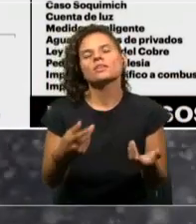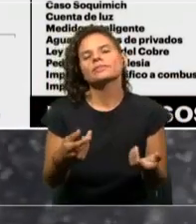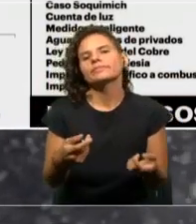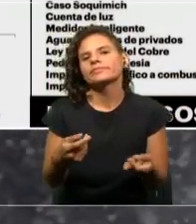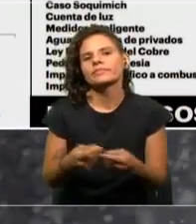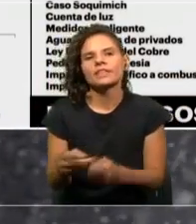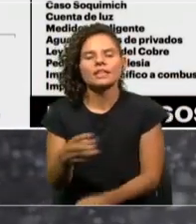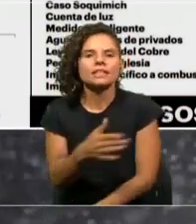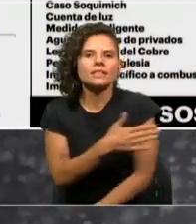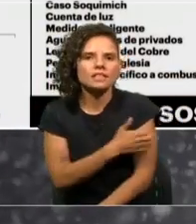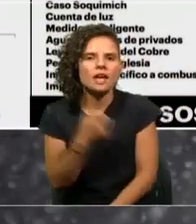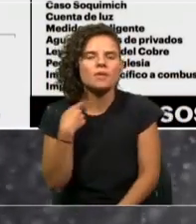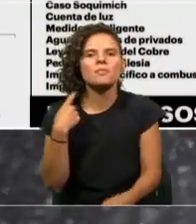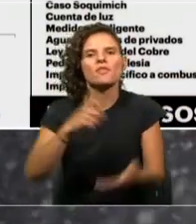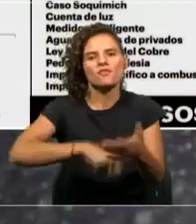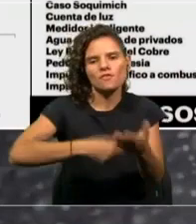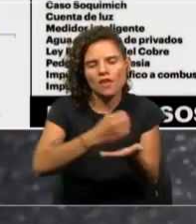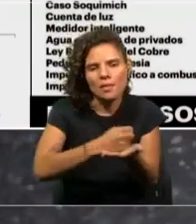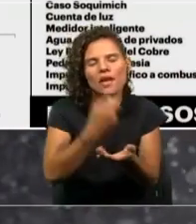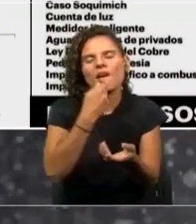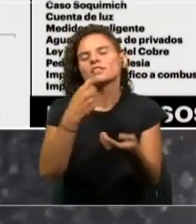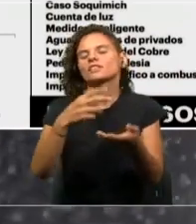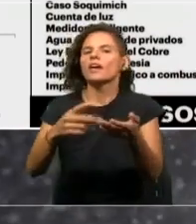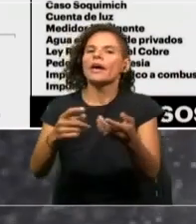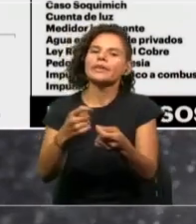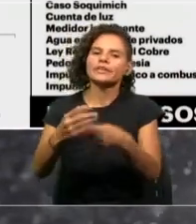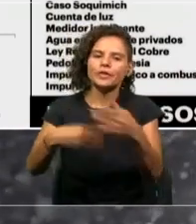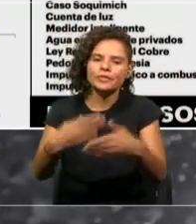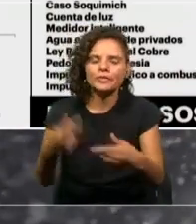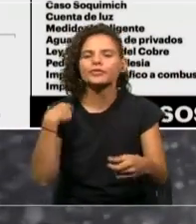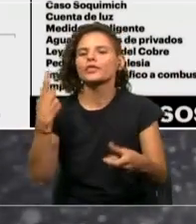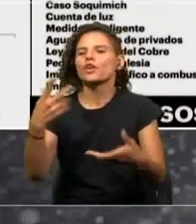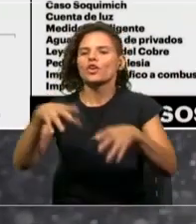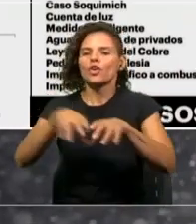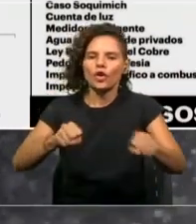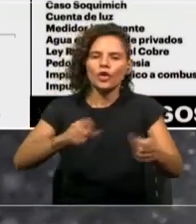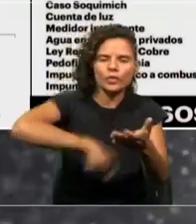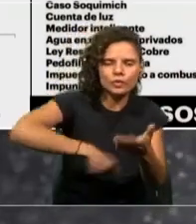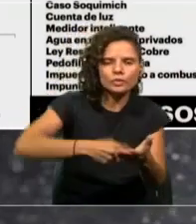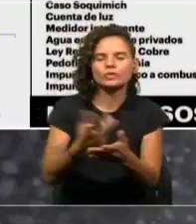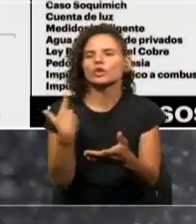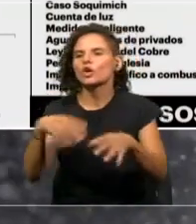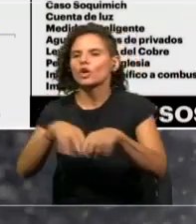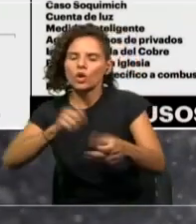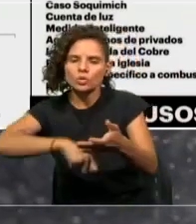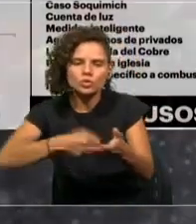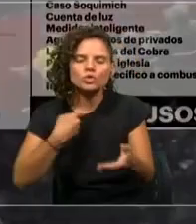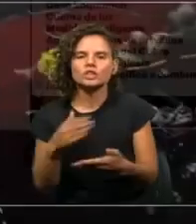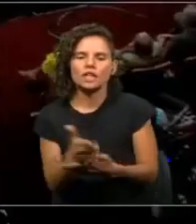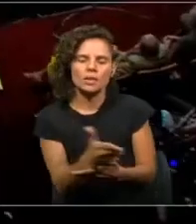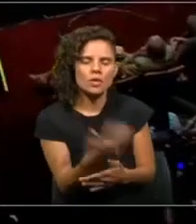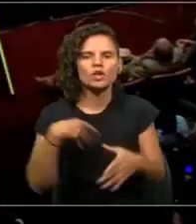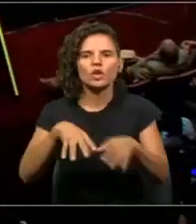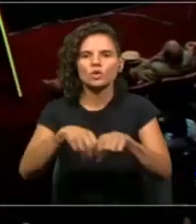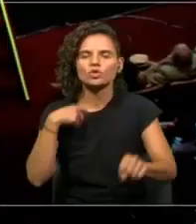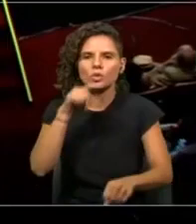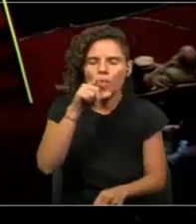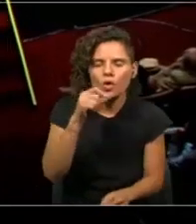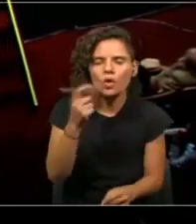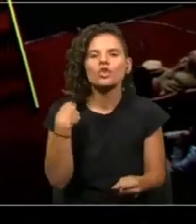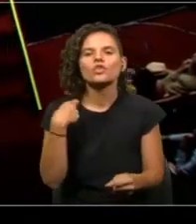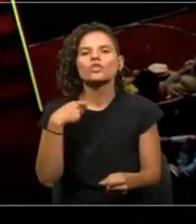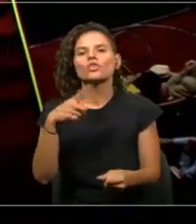ISAPRE, FONASA, colusión de farmacia, colusión papel confort, colusión del precio del pollo, falta la colusión de los salmones, perdonazo a la